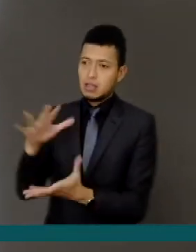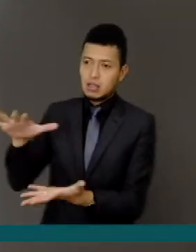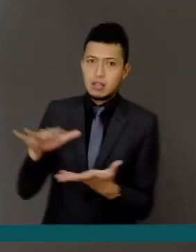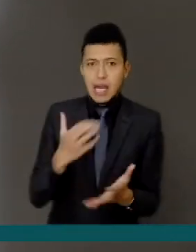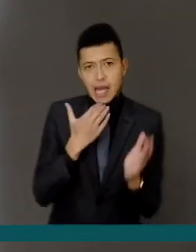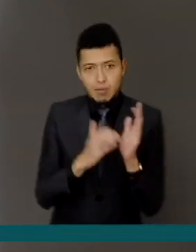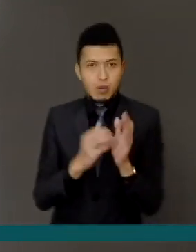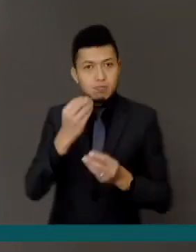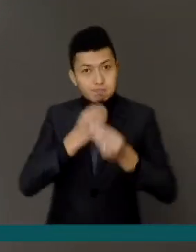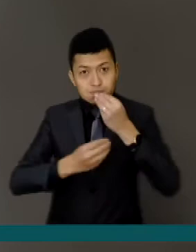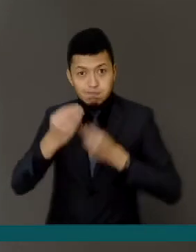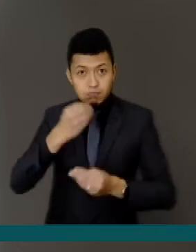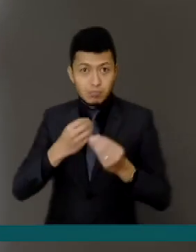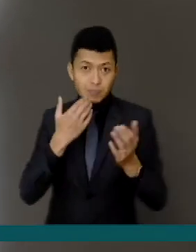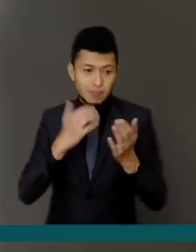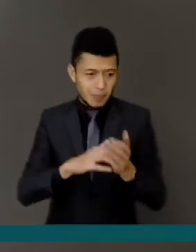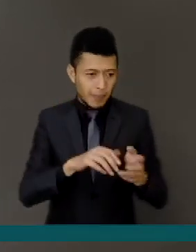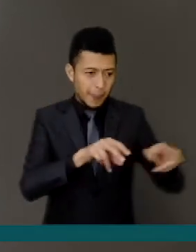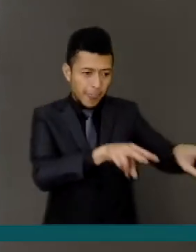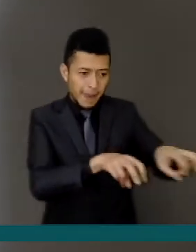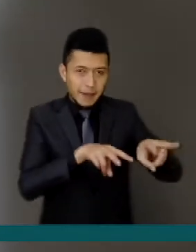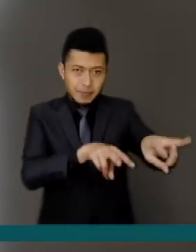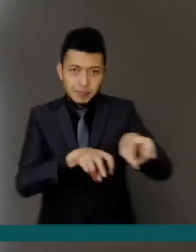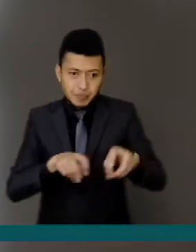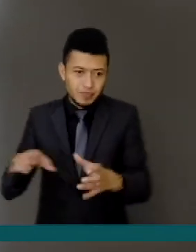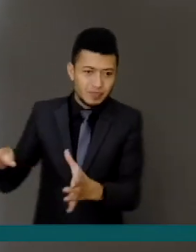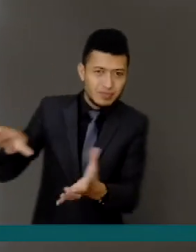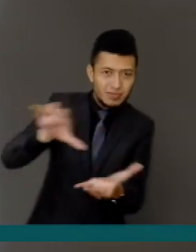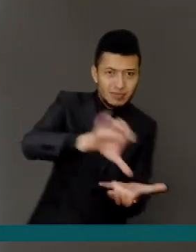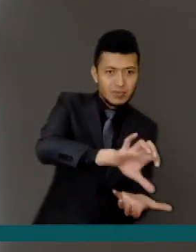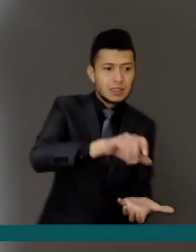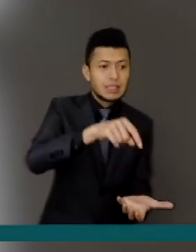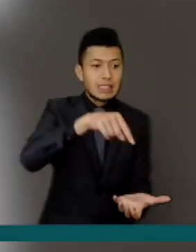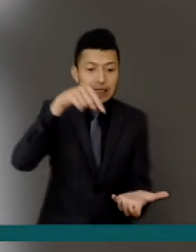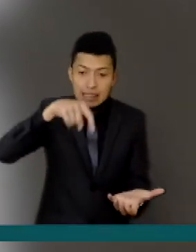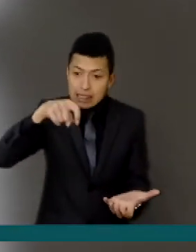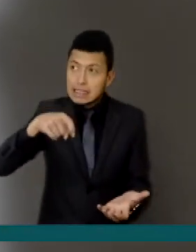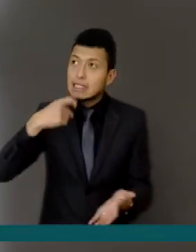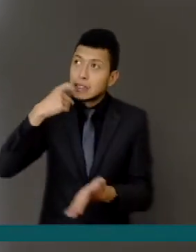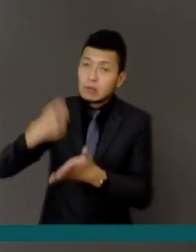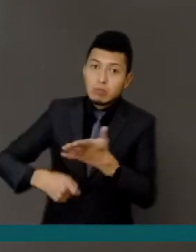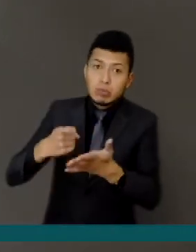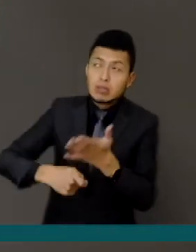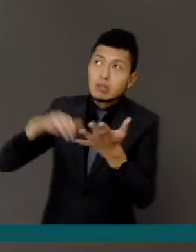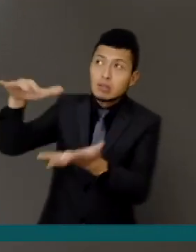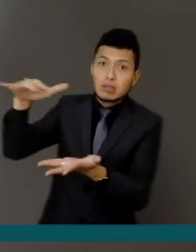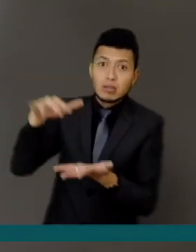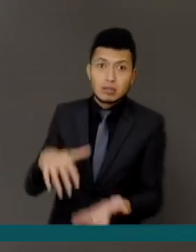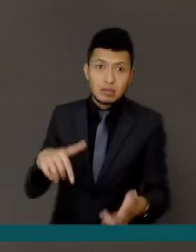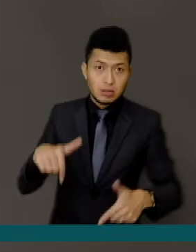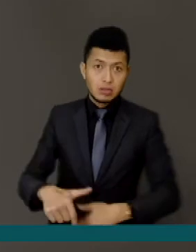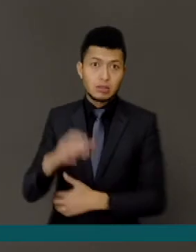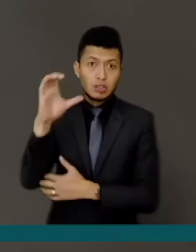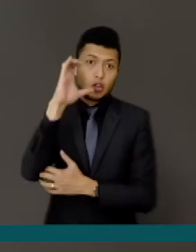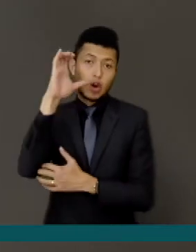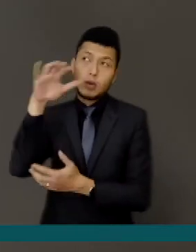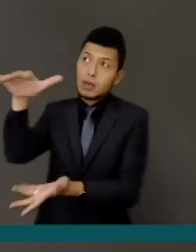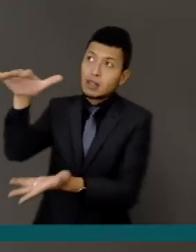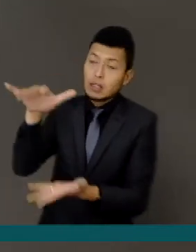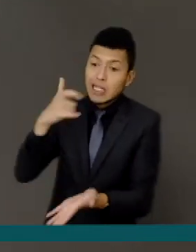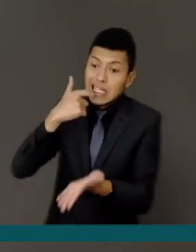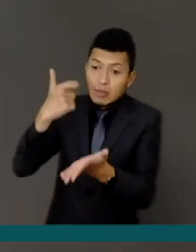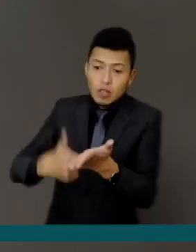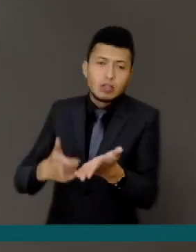Digamos, en el caso de los alimentos, si hay fertilizantes que actualmente tienen aranceles para entrar al país, es decir, se les cobra un impuesto de entrada al